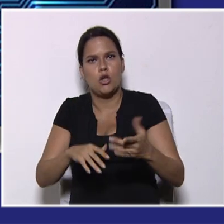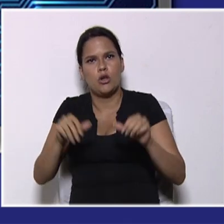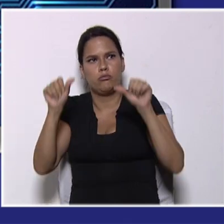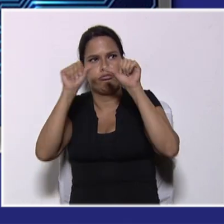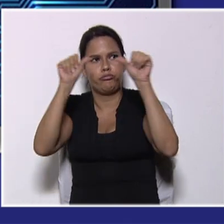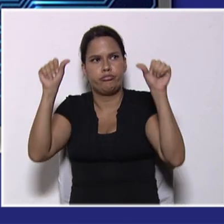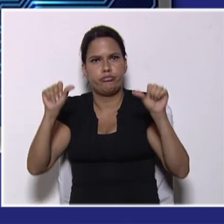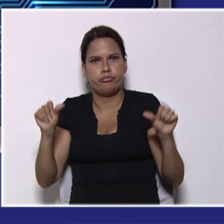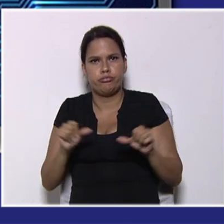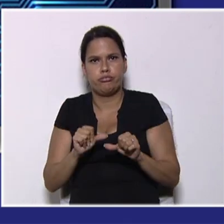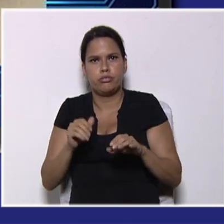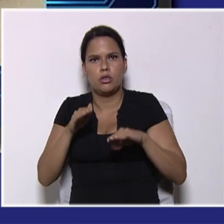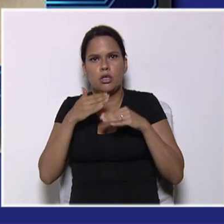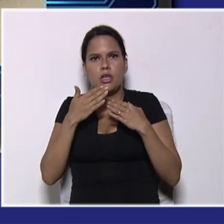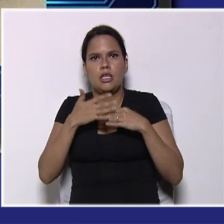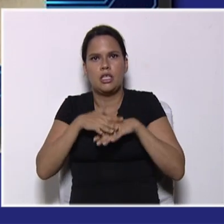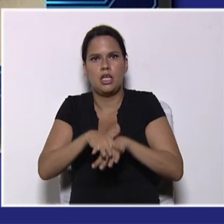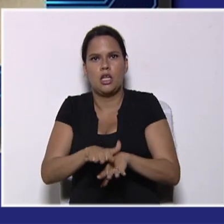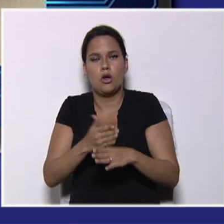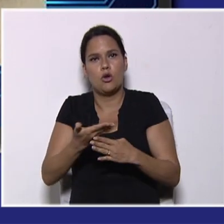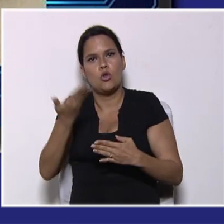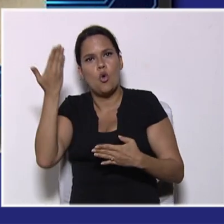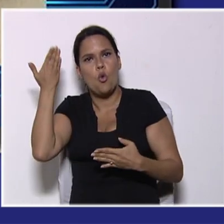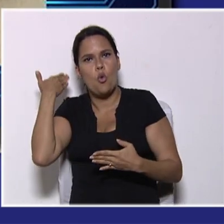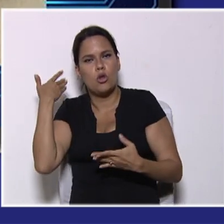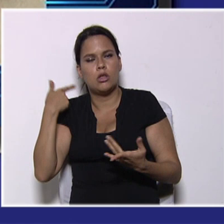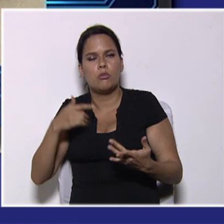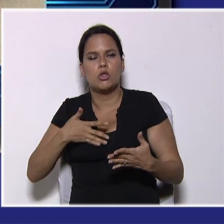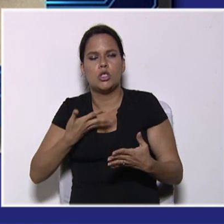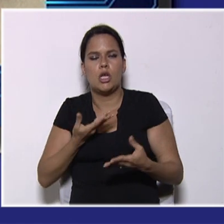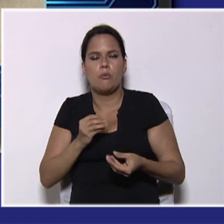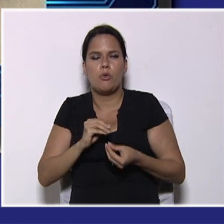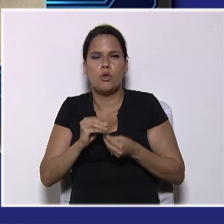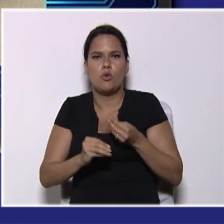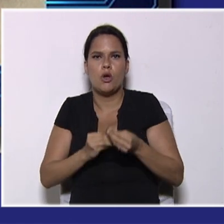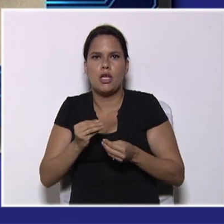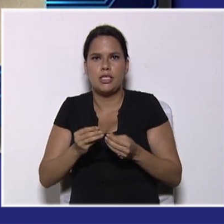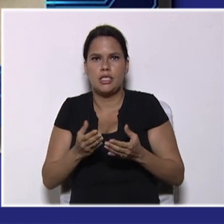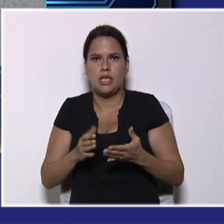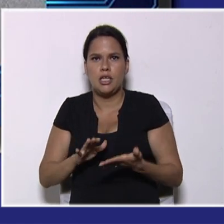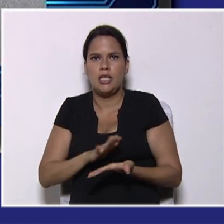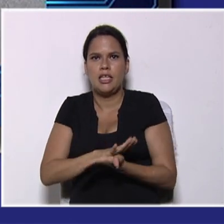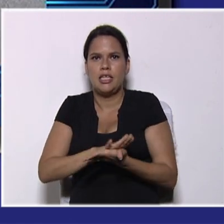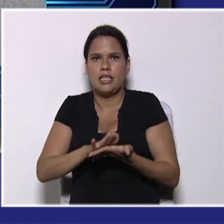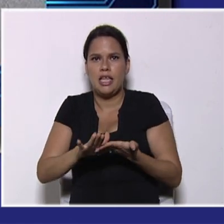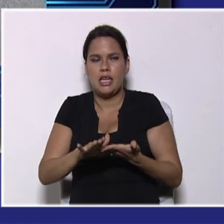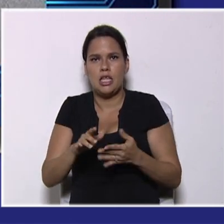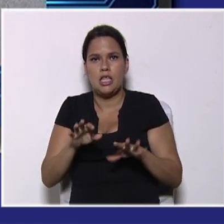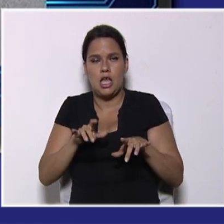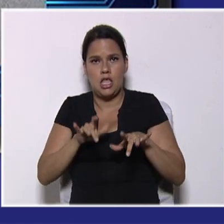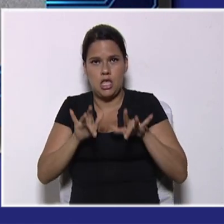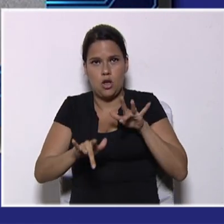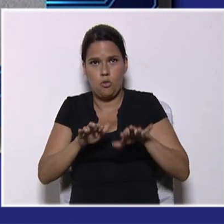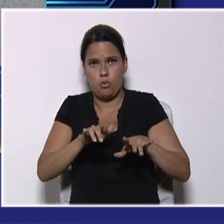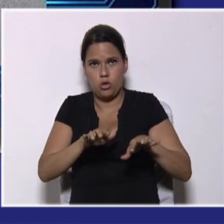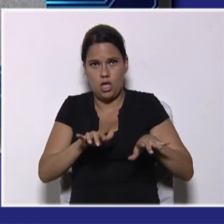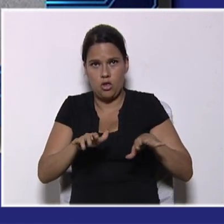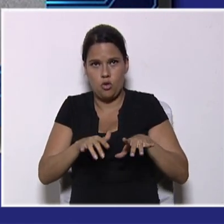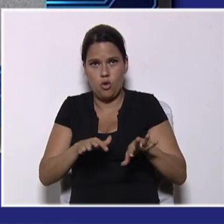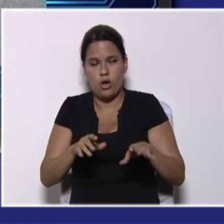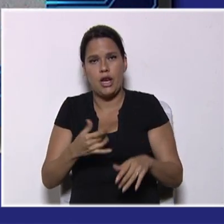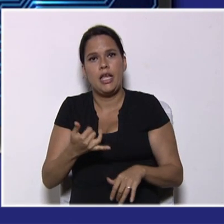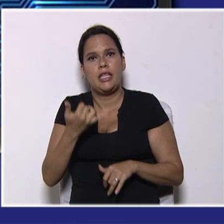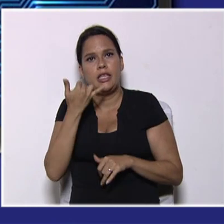integrados. Con estos últimos se han podido construir tarjetas de computadoras, memorias RAM, equipos